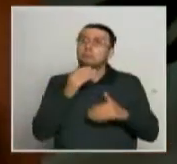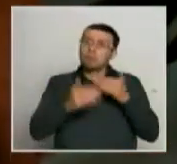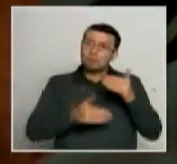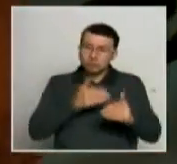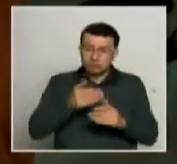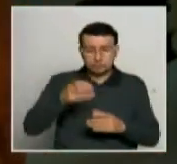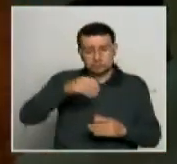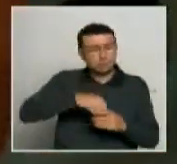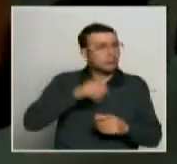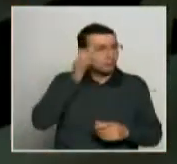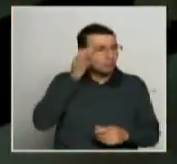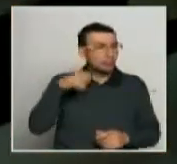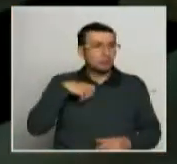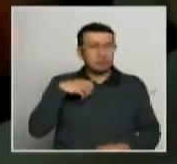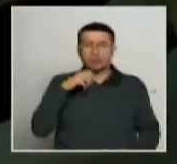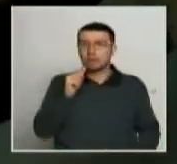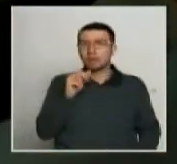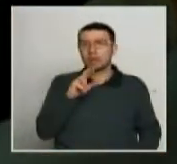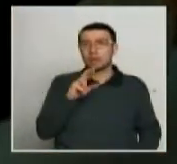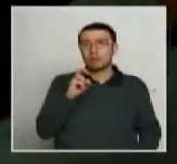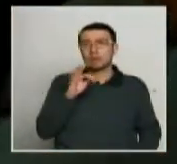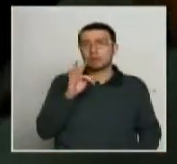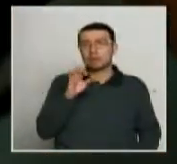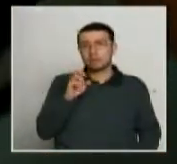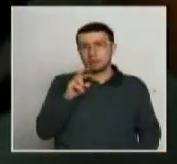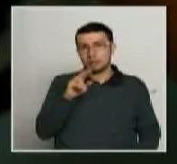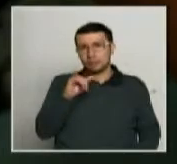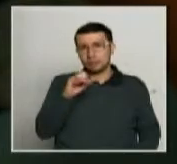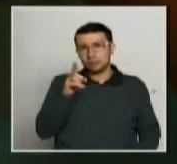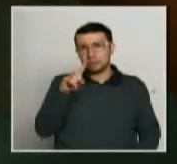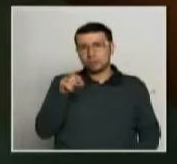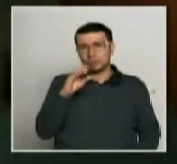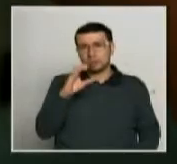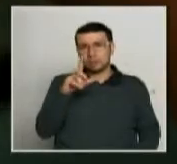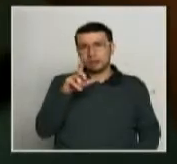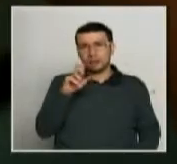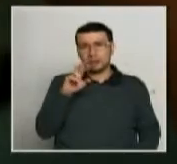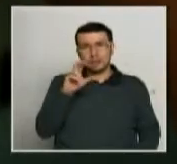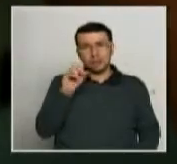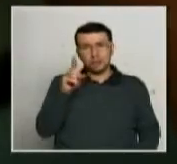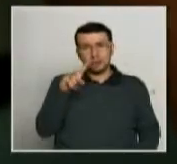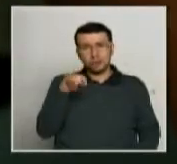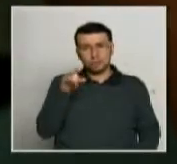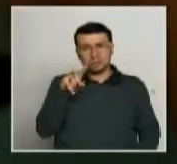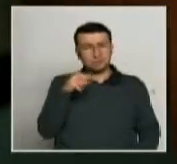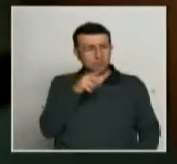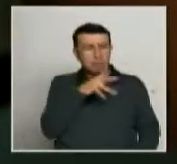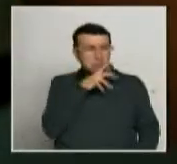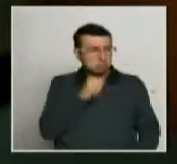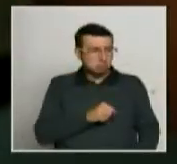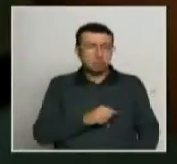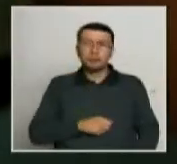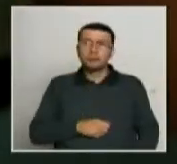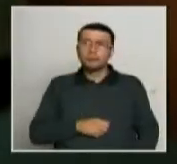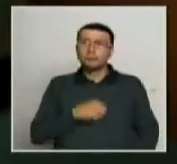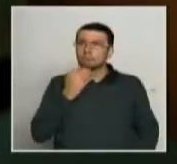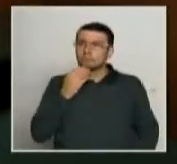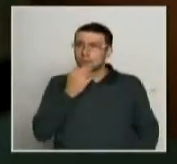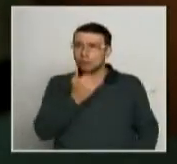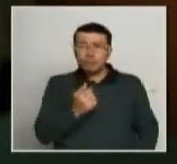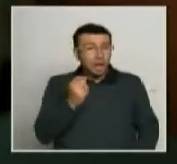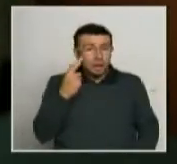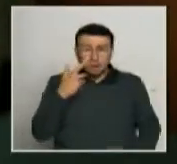de arteriosclerosis por la edad de la paciente, ¿no? Y en el caso venoso pues no vemos una diferencia marcada